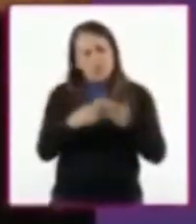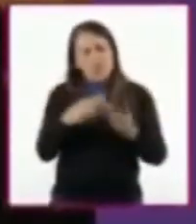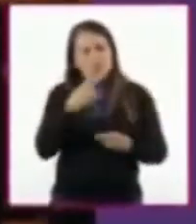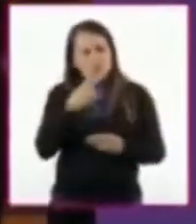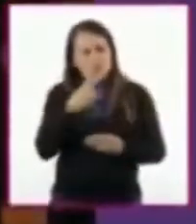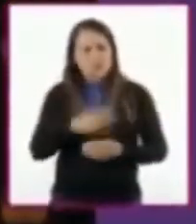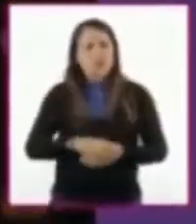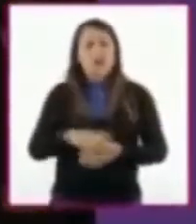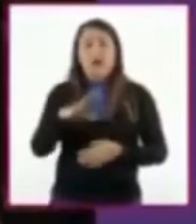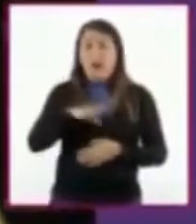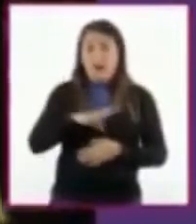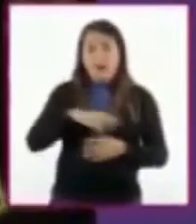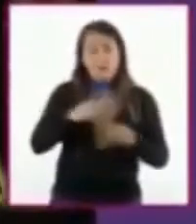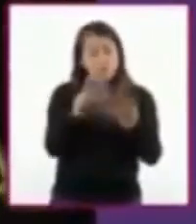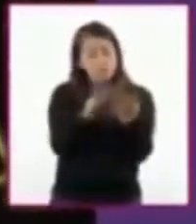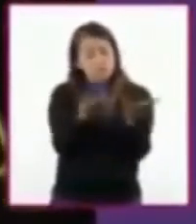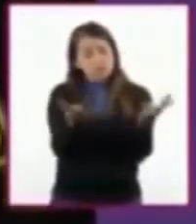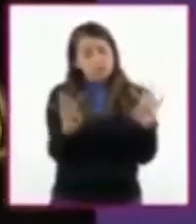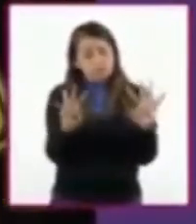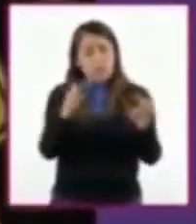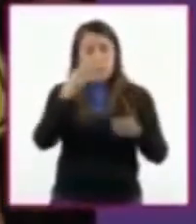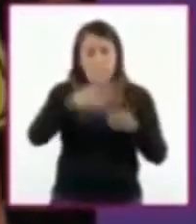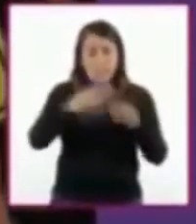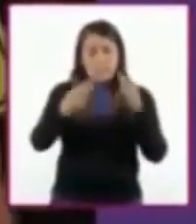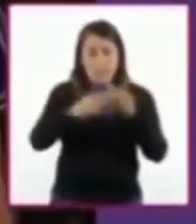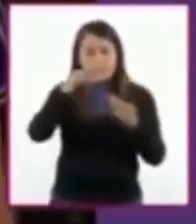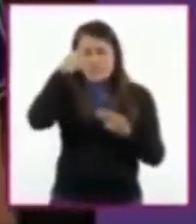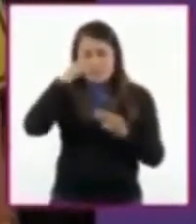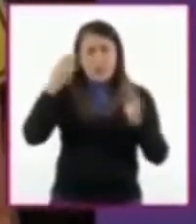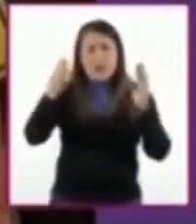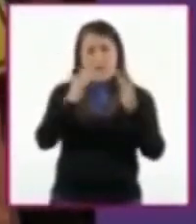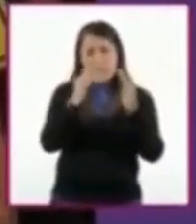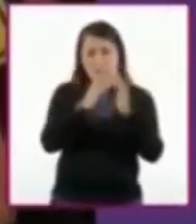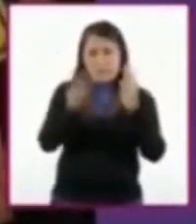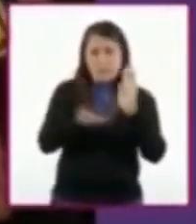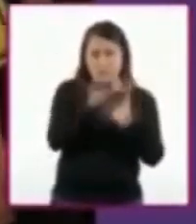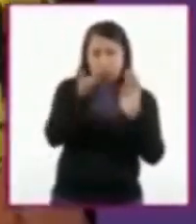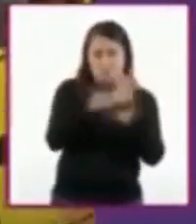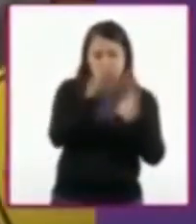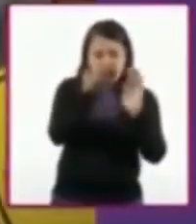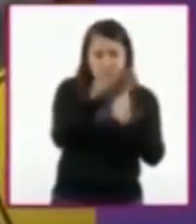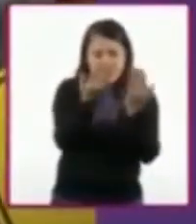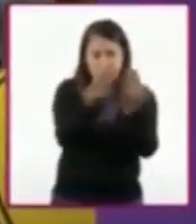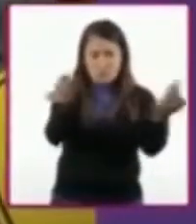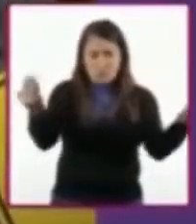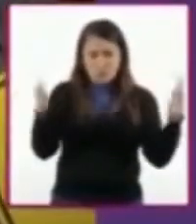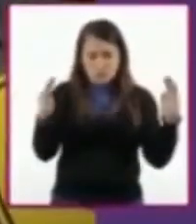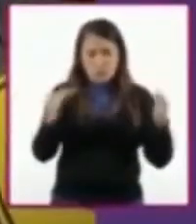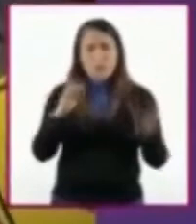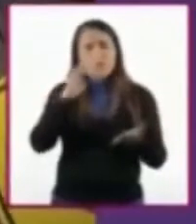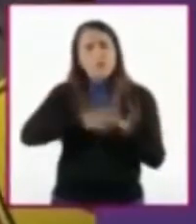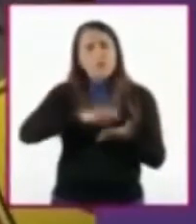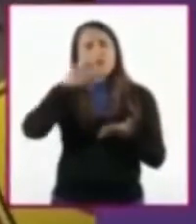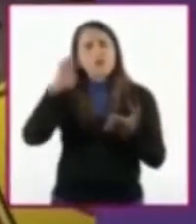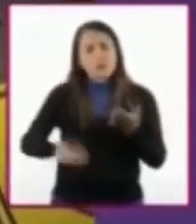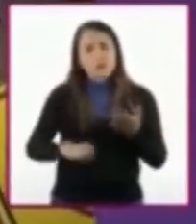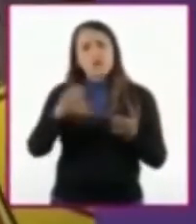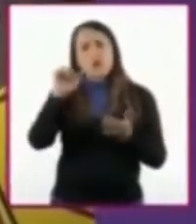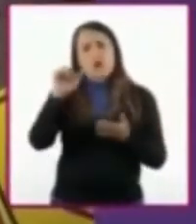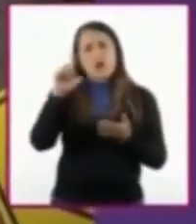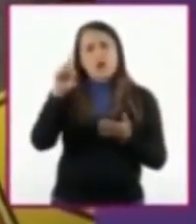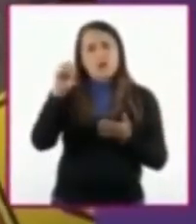Existe una gran variedad de materiales de construcción para levantar muros y paredes. Por ejemplo,